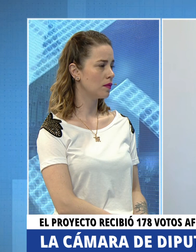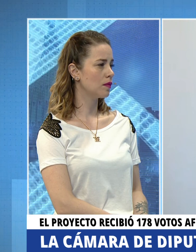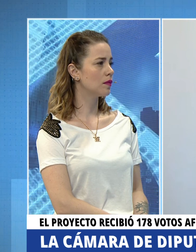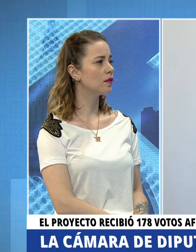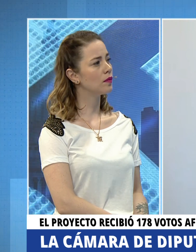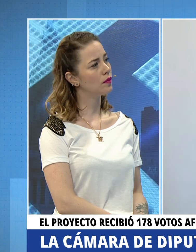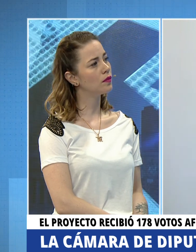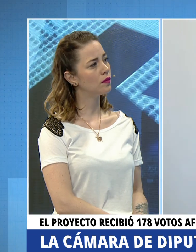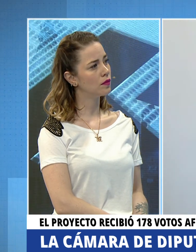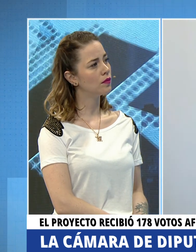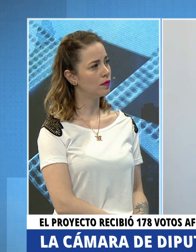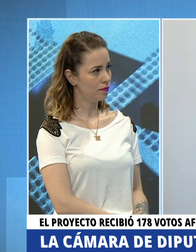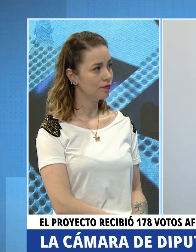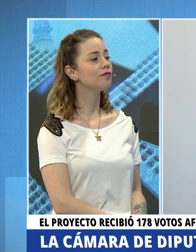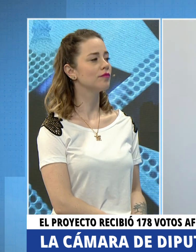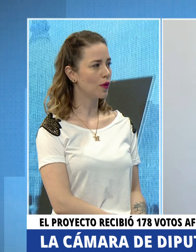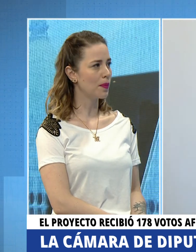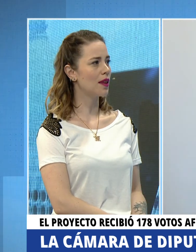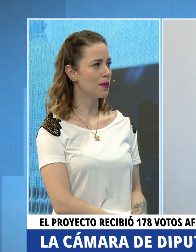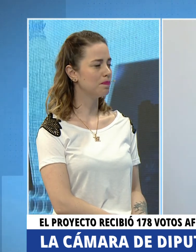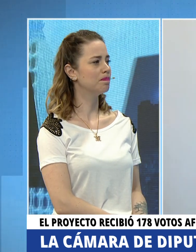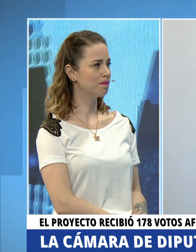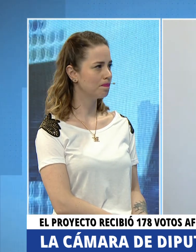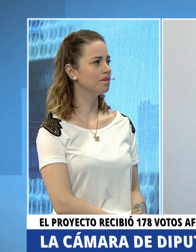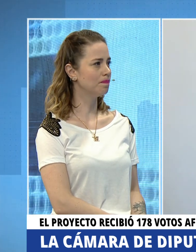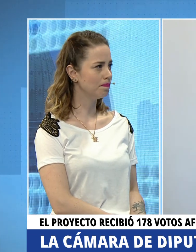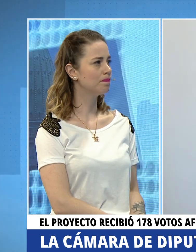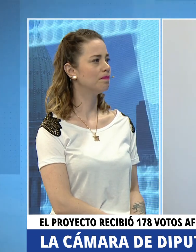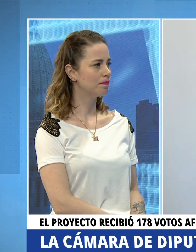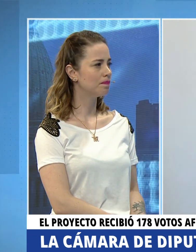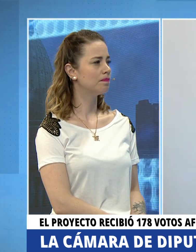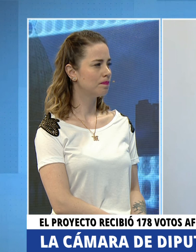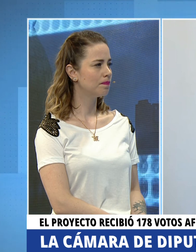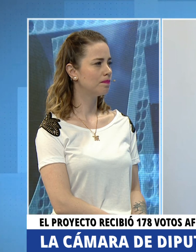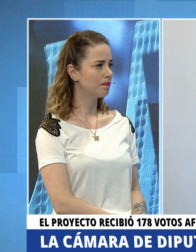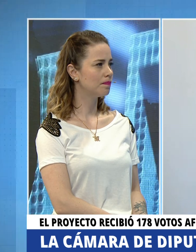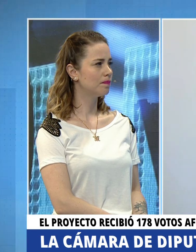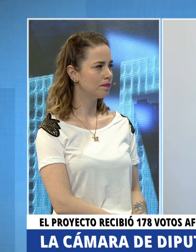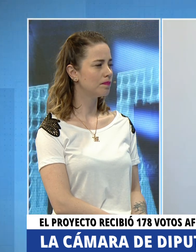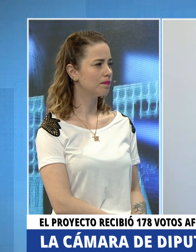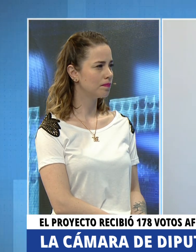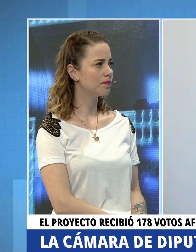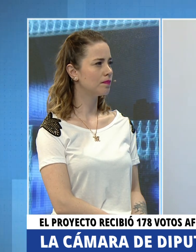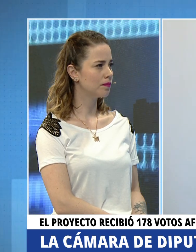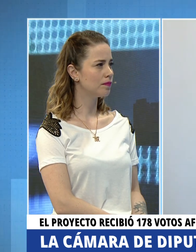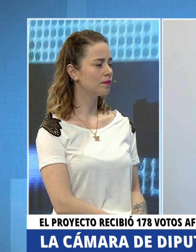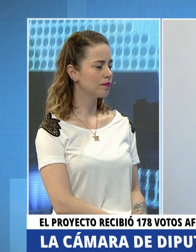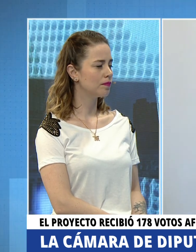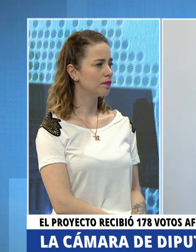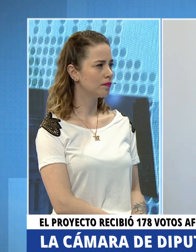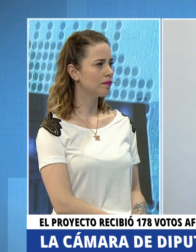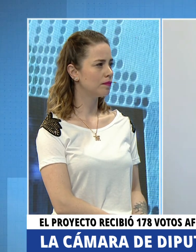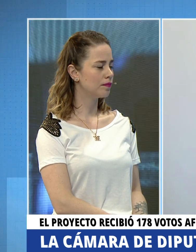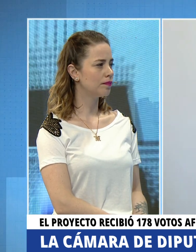caso más emblemático, el de Raúl Alfonsín, cuando intentó trasladar la capital a Viedma. También en Córdoba, el diputado